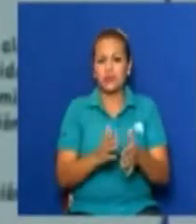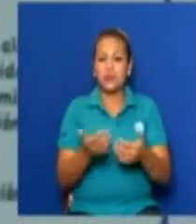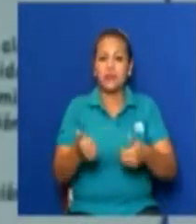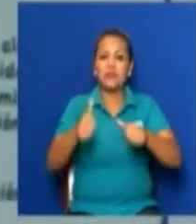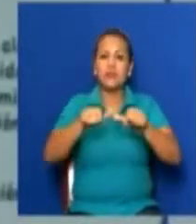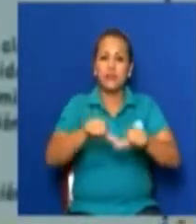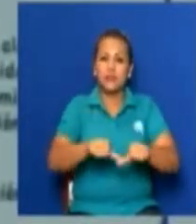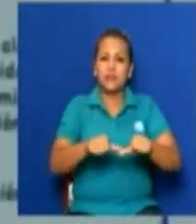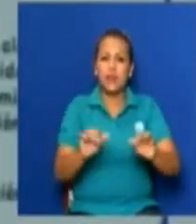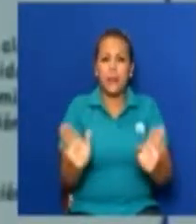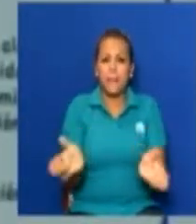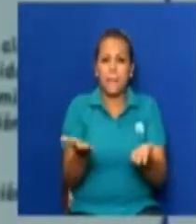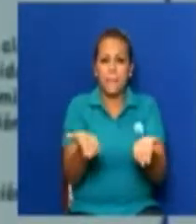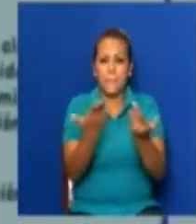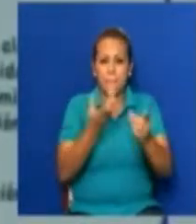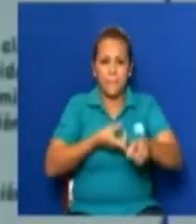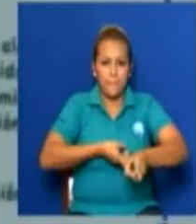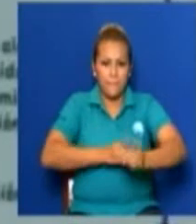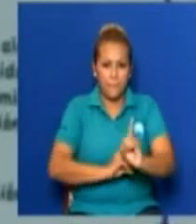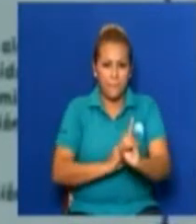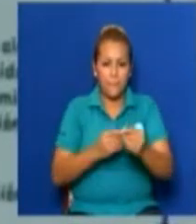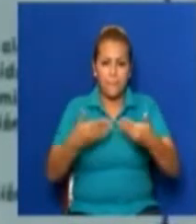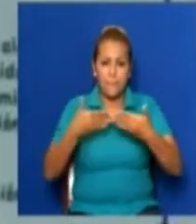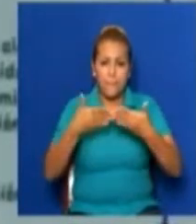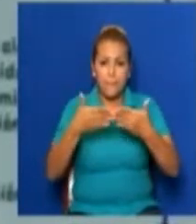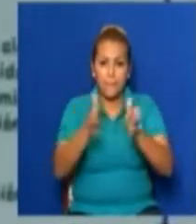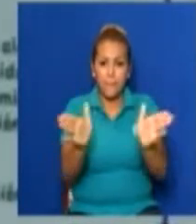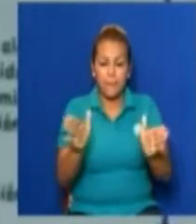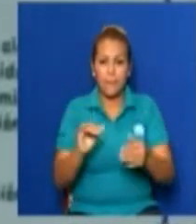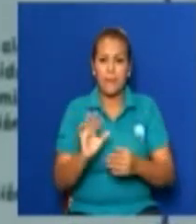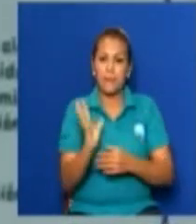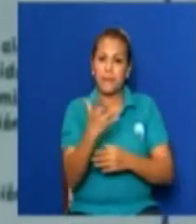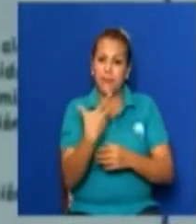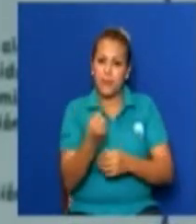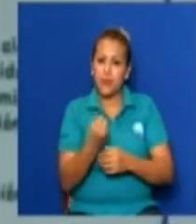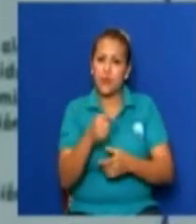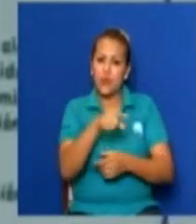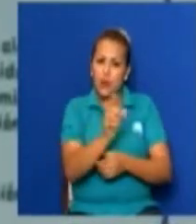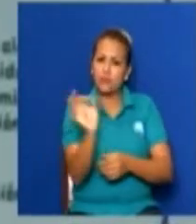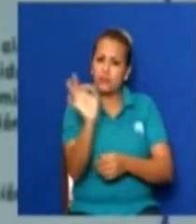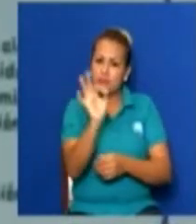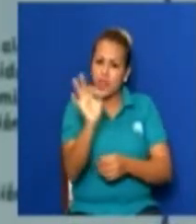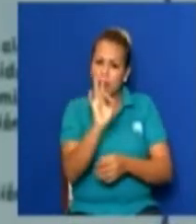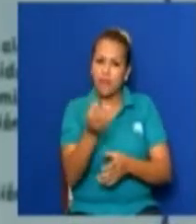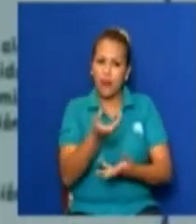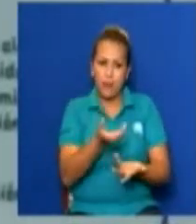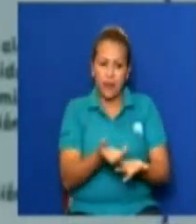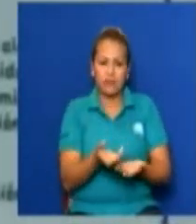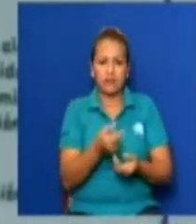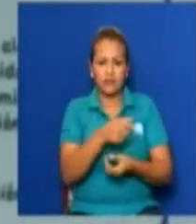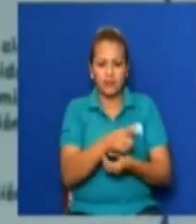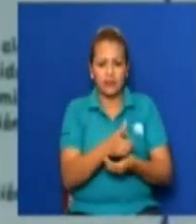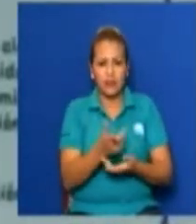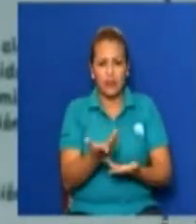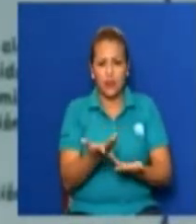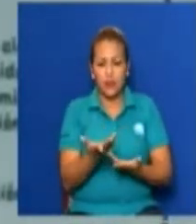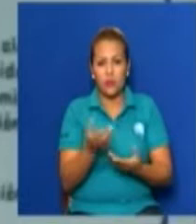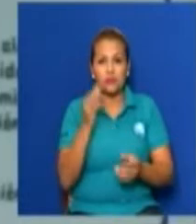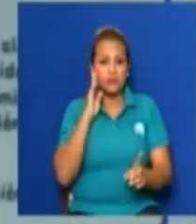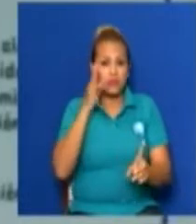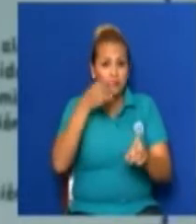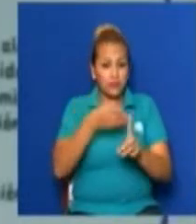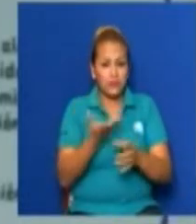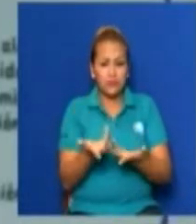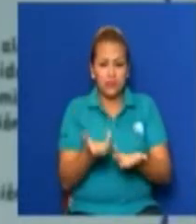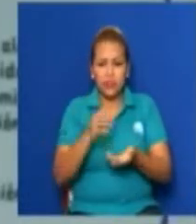111 promueve la igualdad de oportunidades y de trato de empleo y de ocupación con objeto de